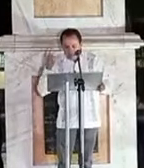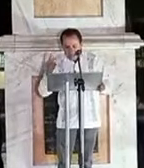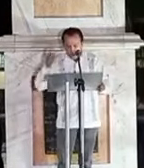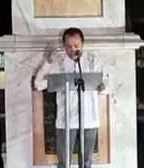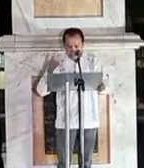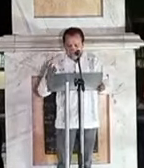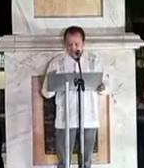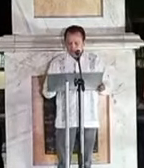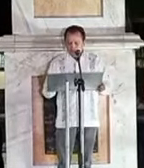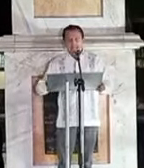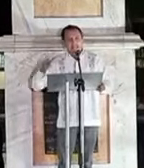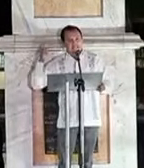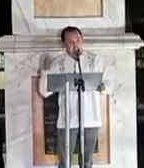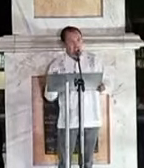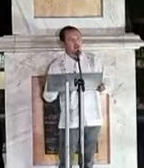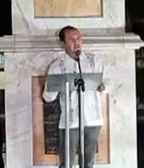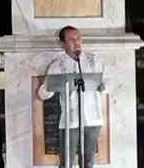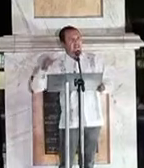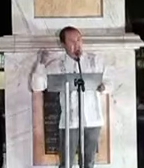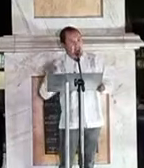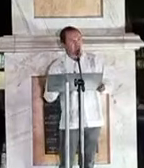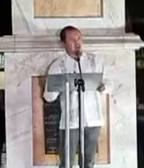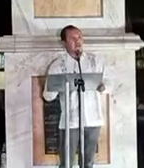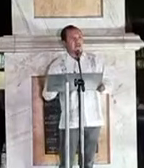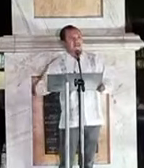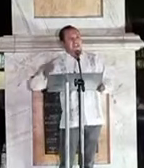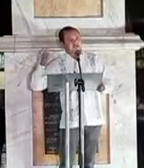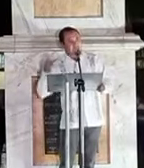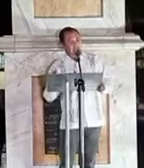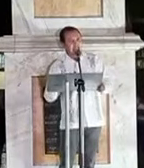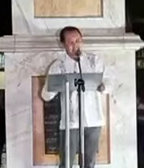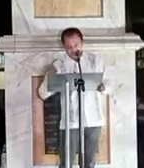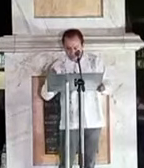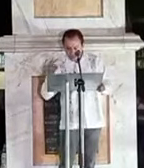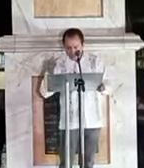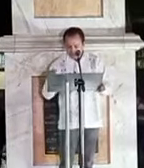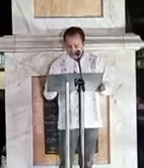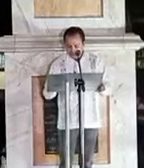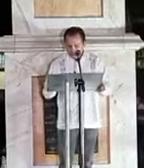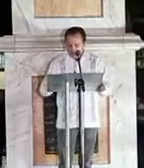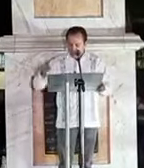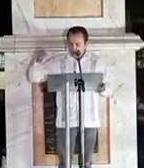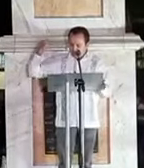la continuidad de la atención e integración de las familias vulnerables.